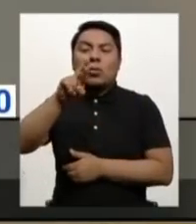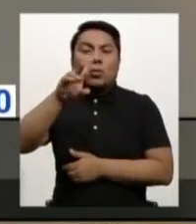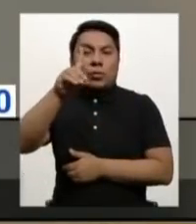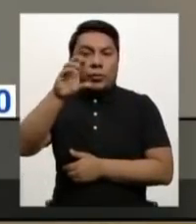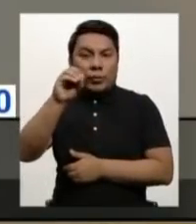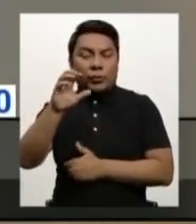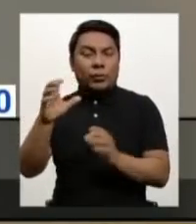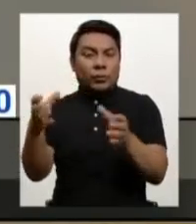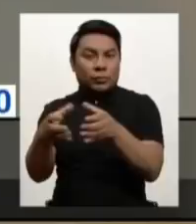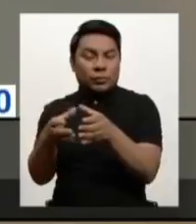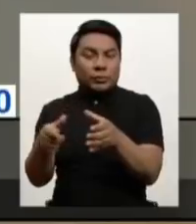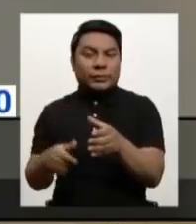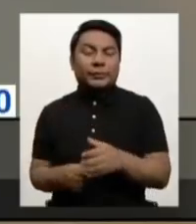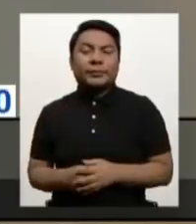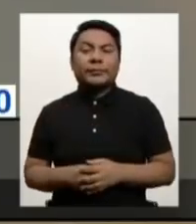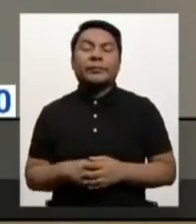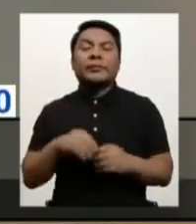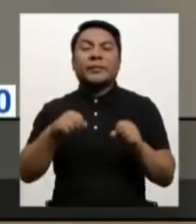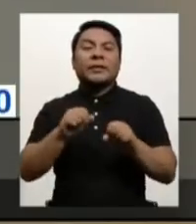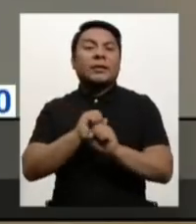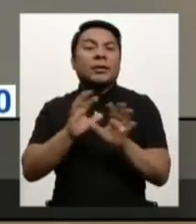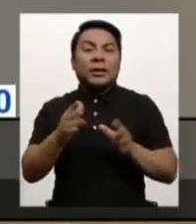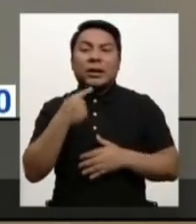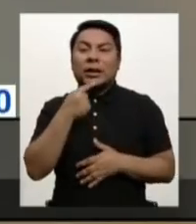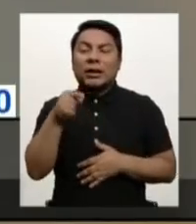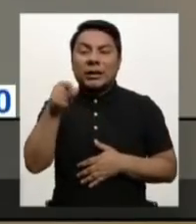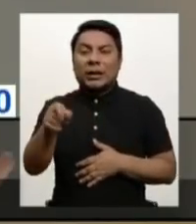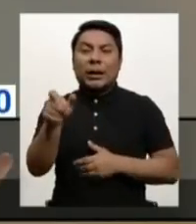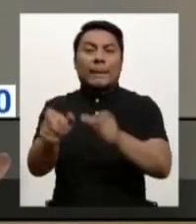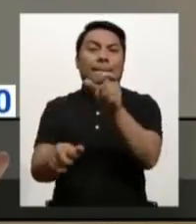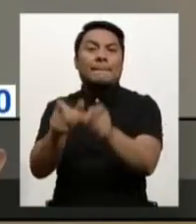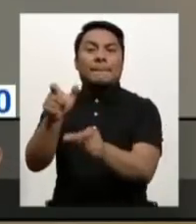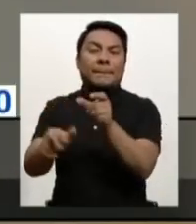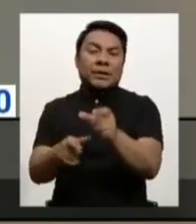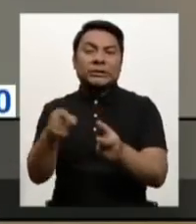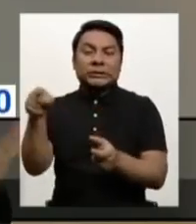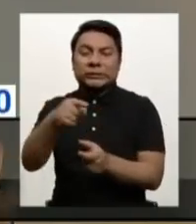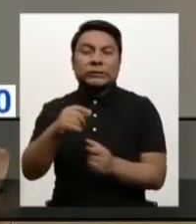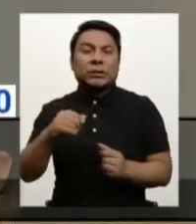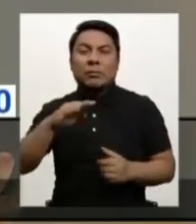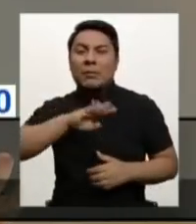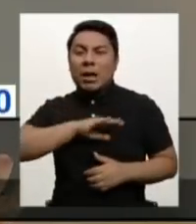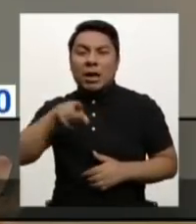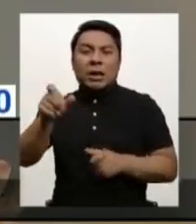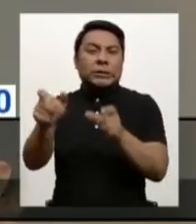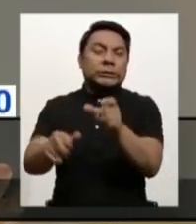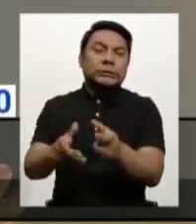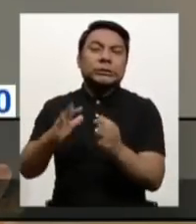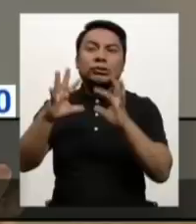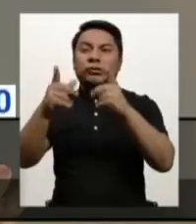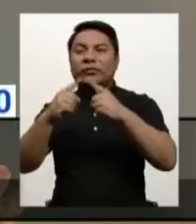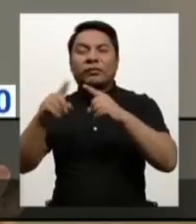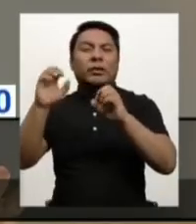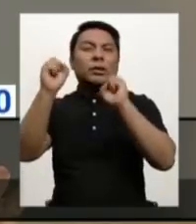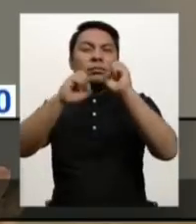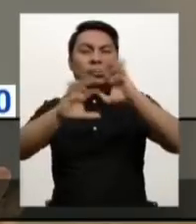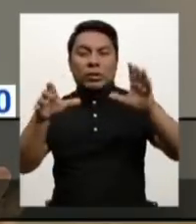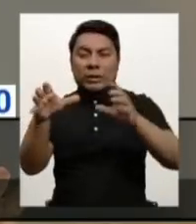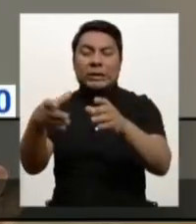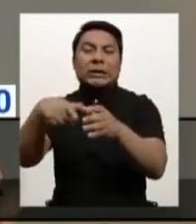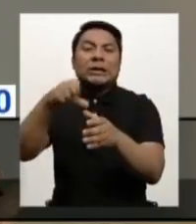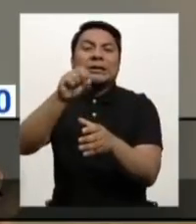y si bien claramente el villano protagónico tanto de lo que ocurre en siria